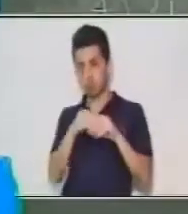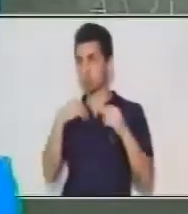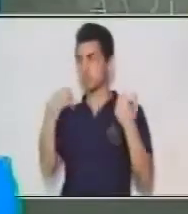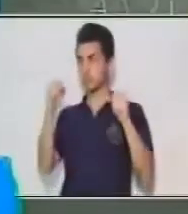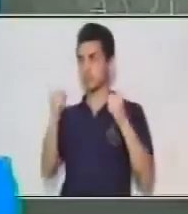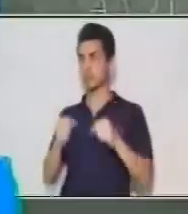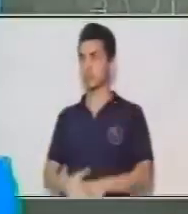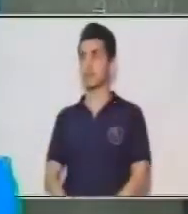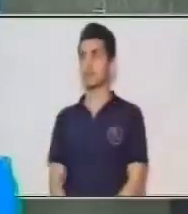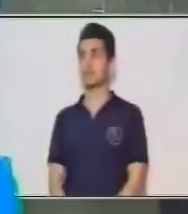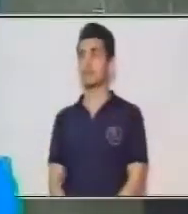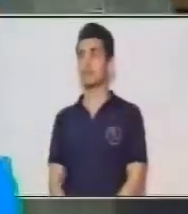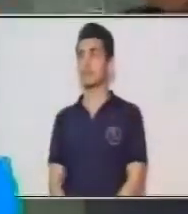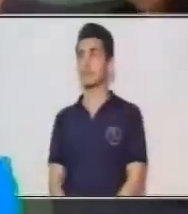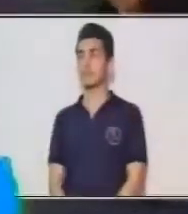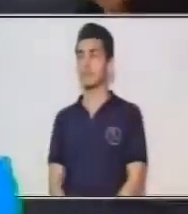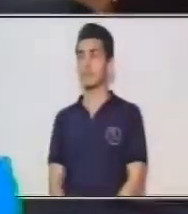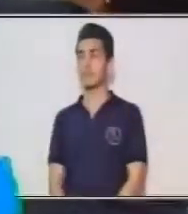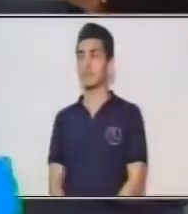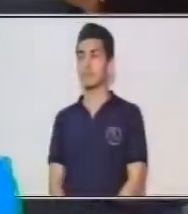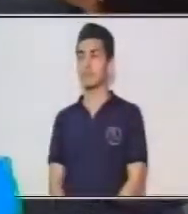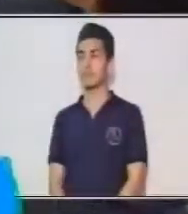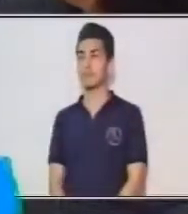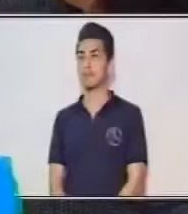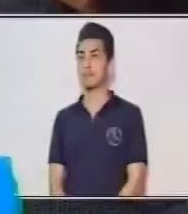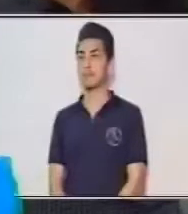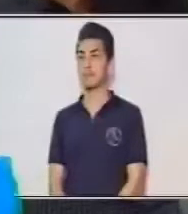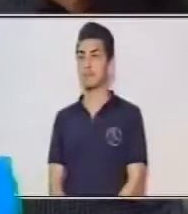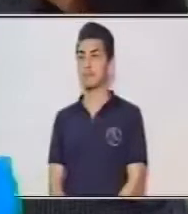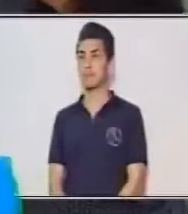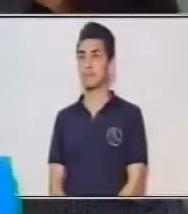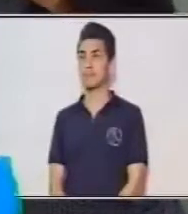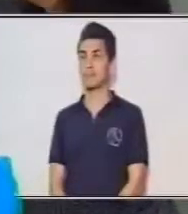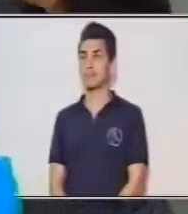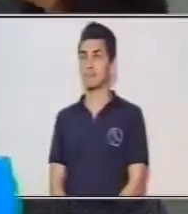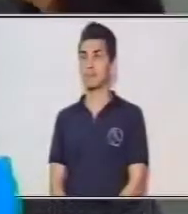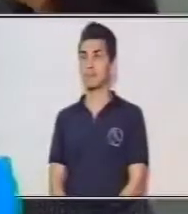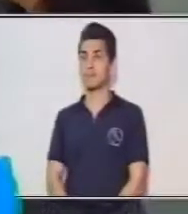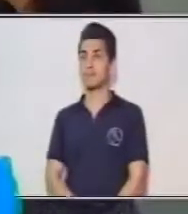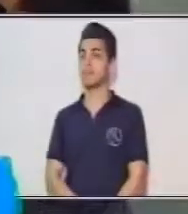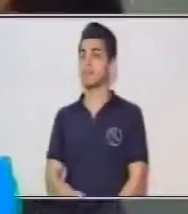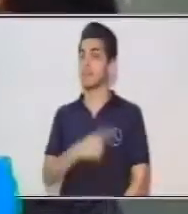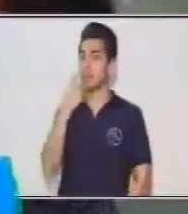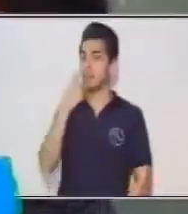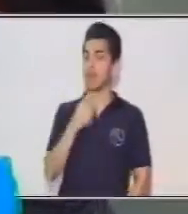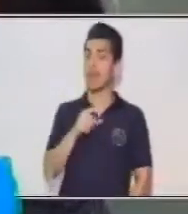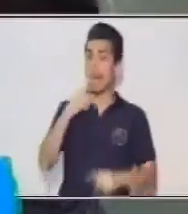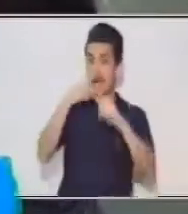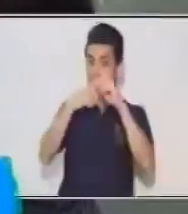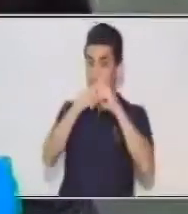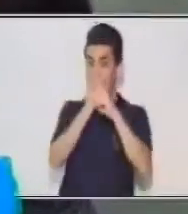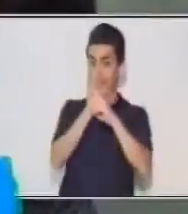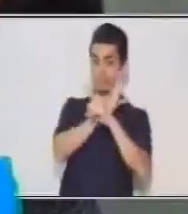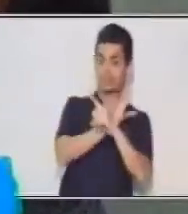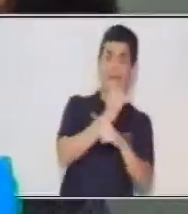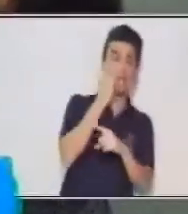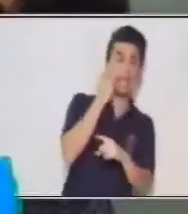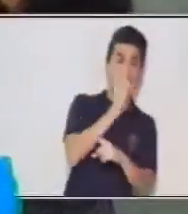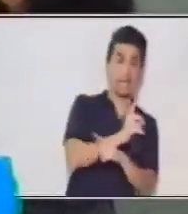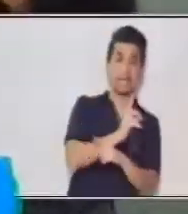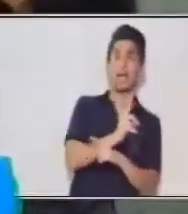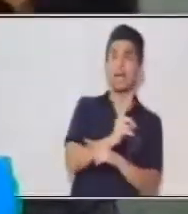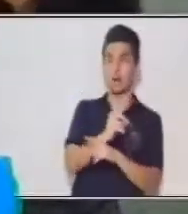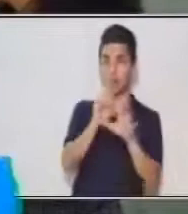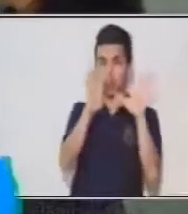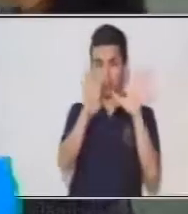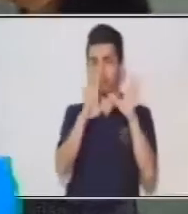resolver. Tenemos acá 1 menos x sería 9.